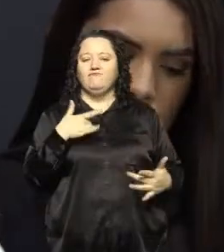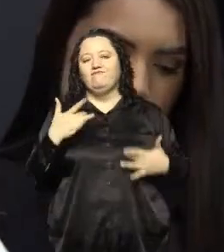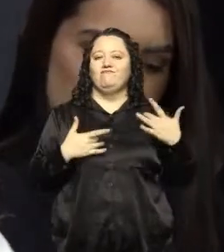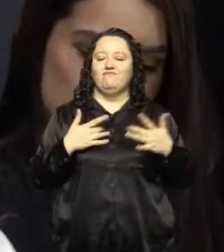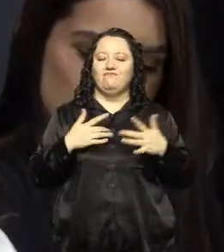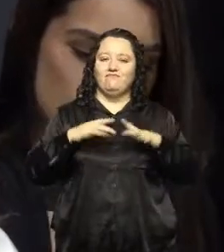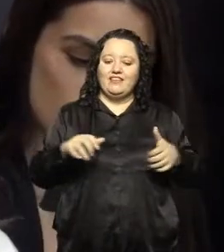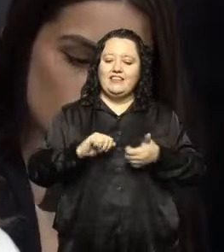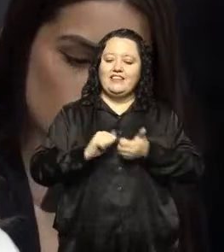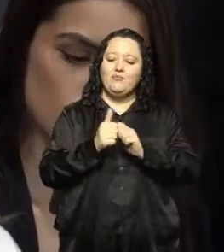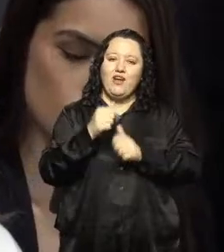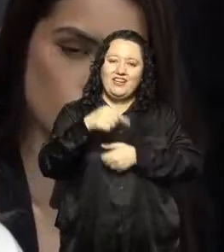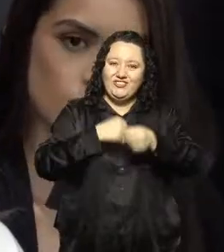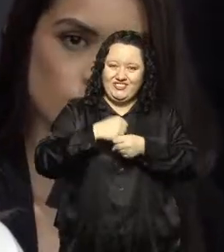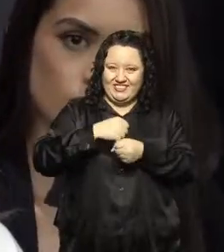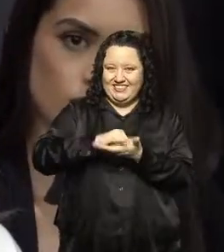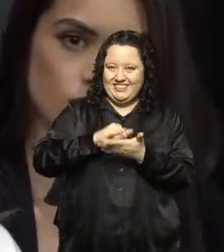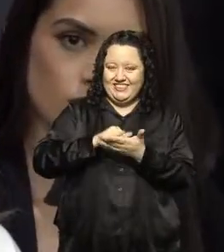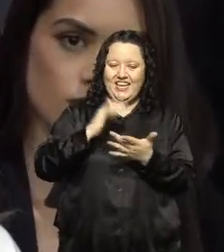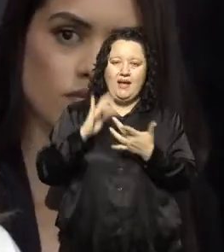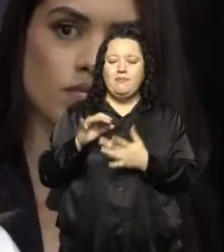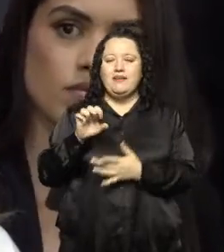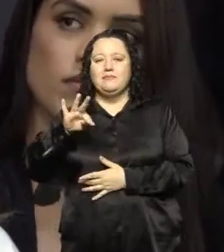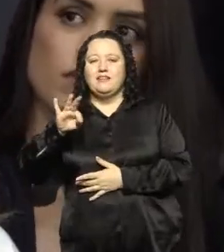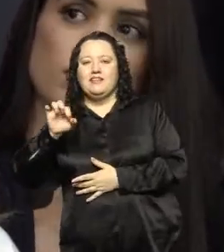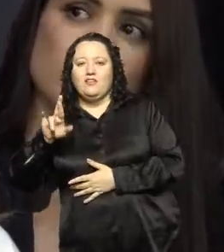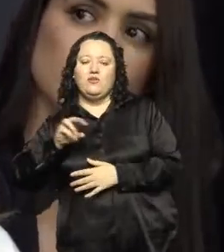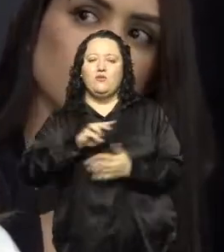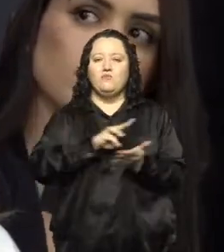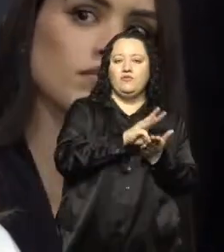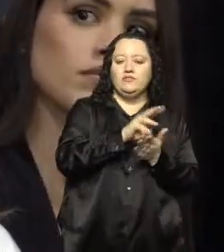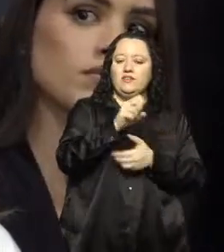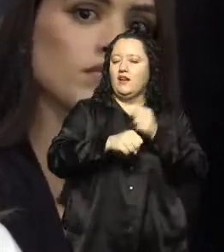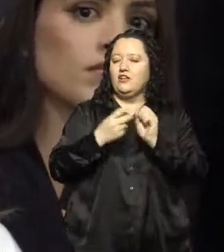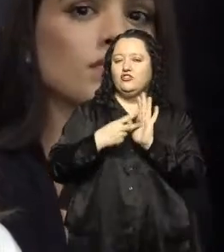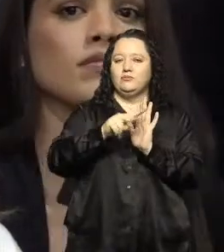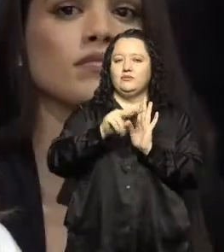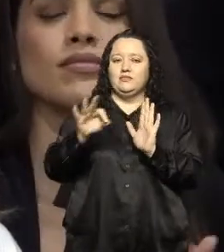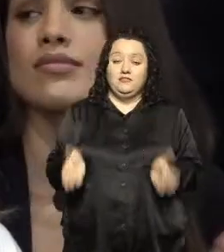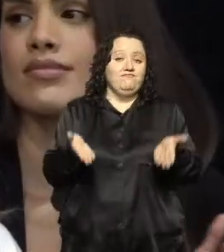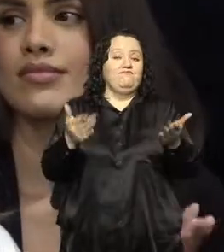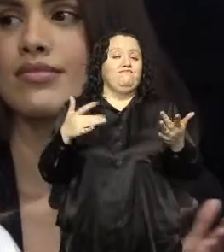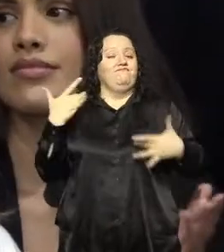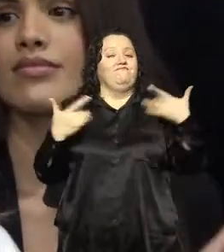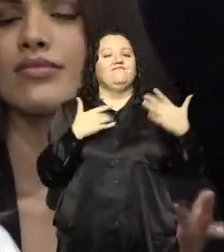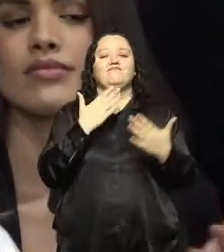este deportista del año del espectador y Movistar 2023. Gracias.